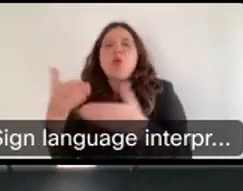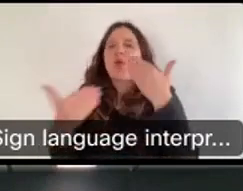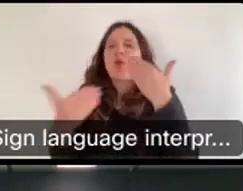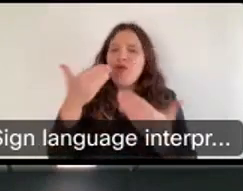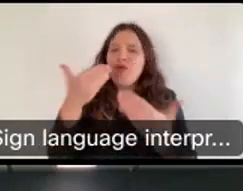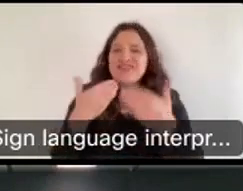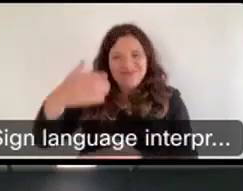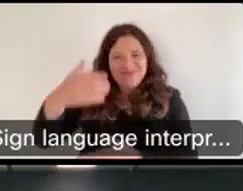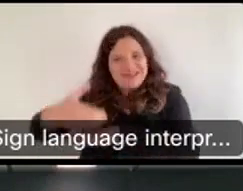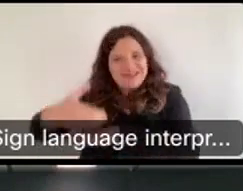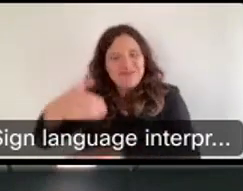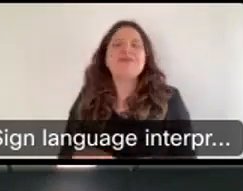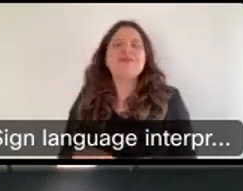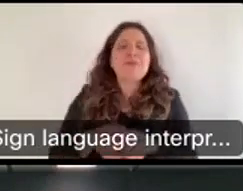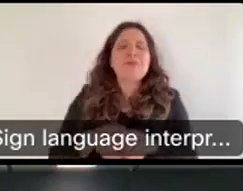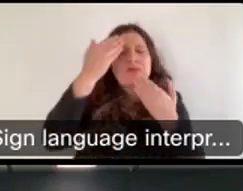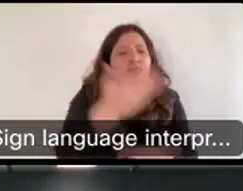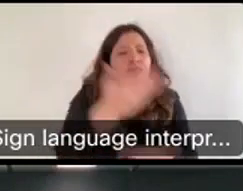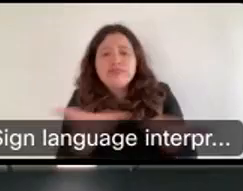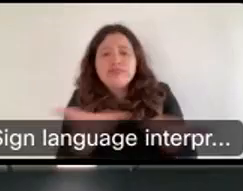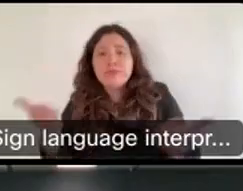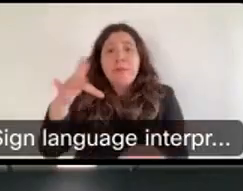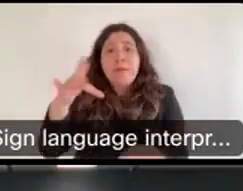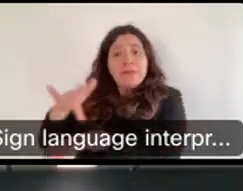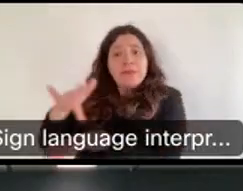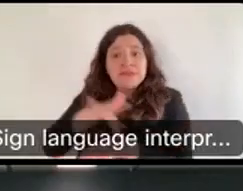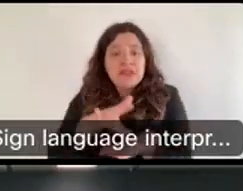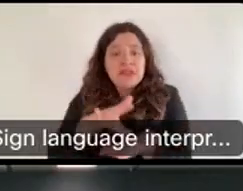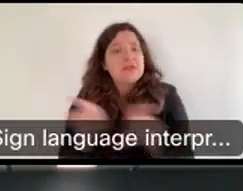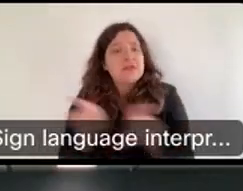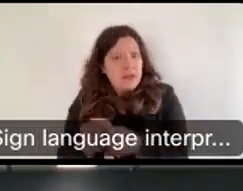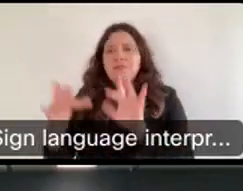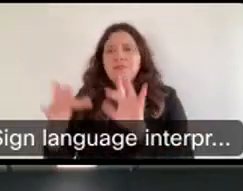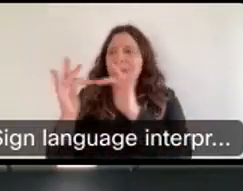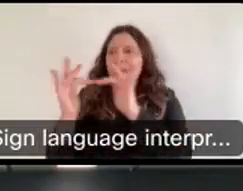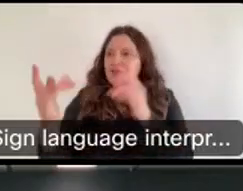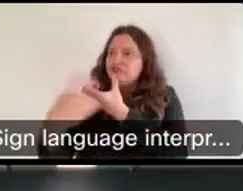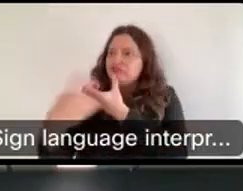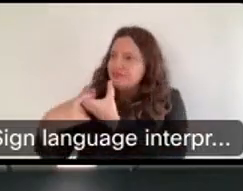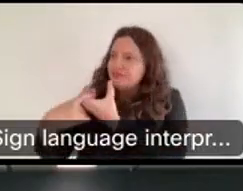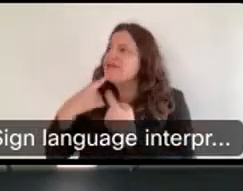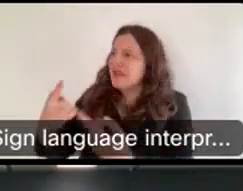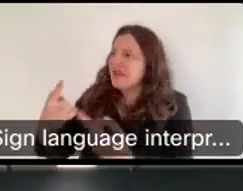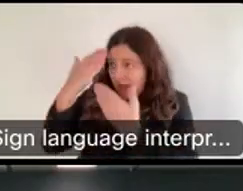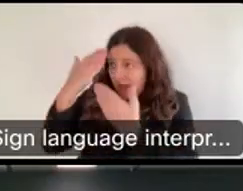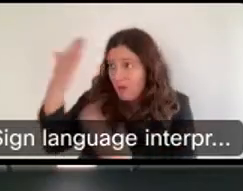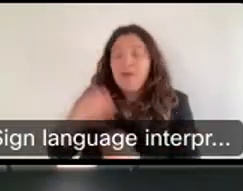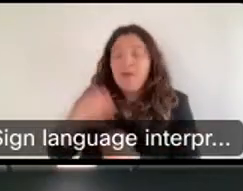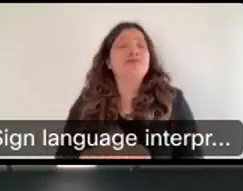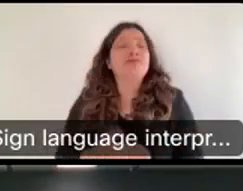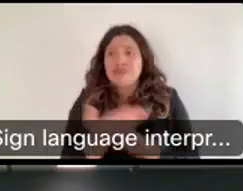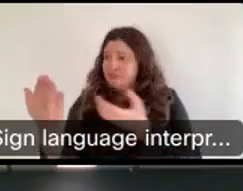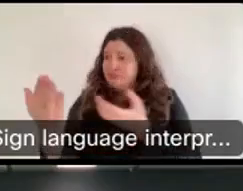la CEPAL. Saludo atentamente a todas las personas presentes y a quienes nos acompañan en forma virtual. Su participación refleja